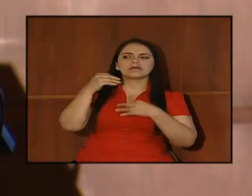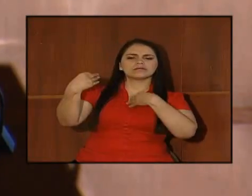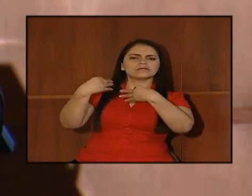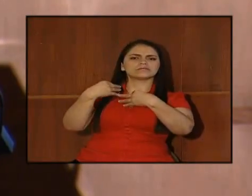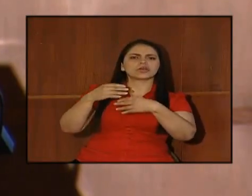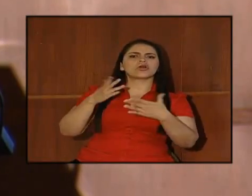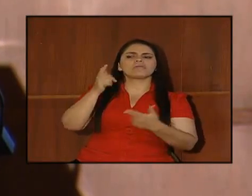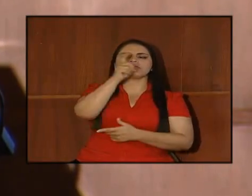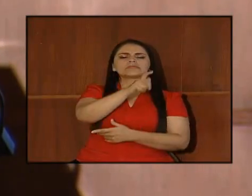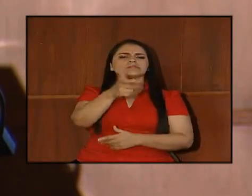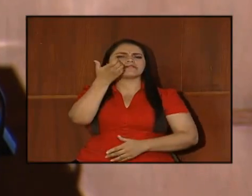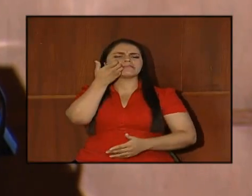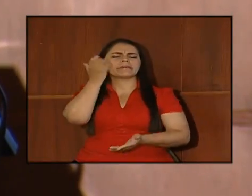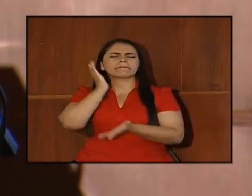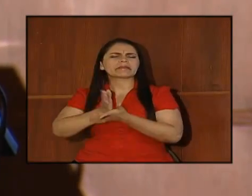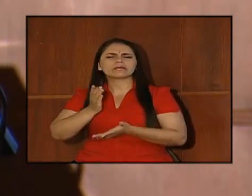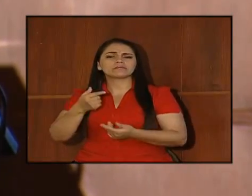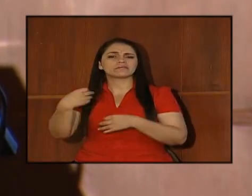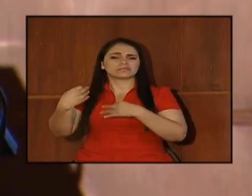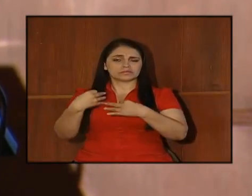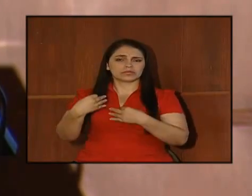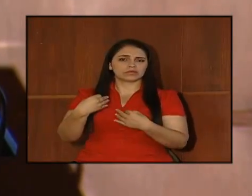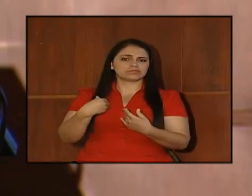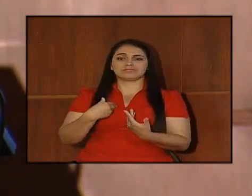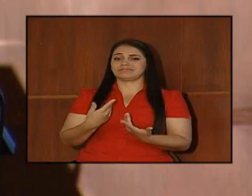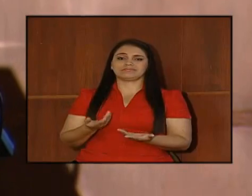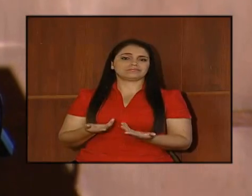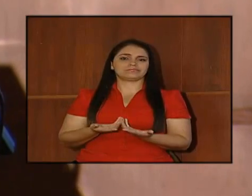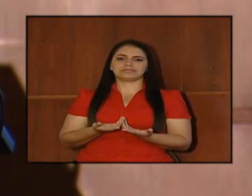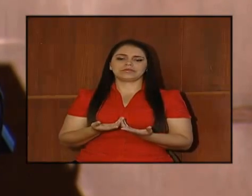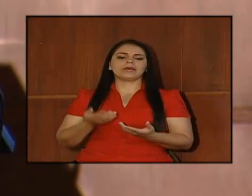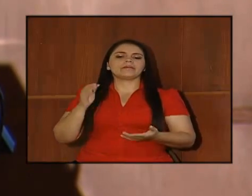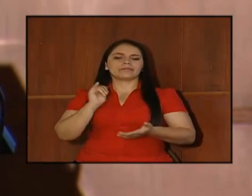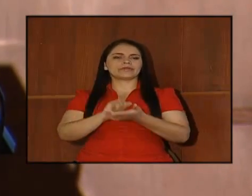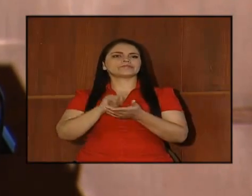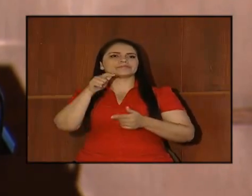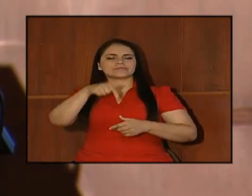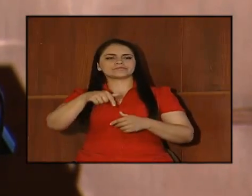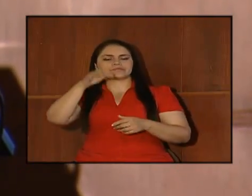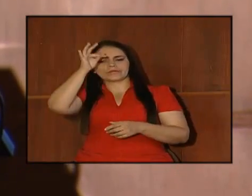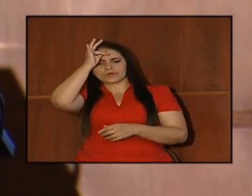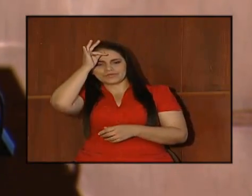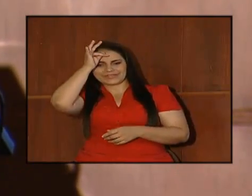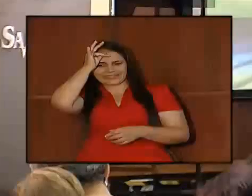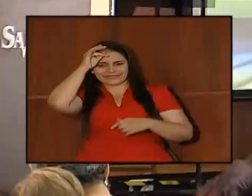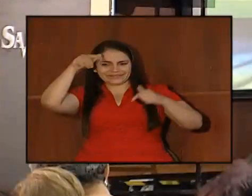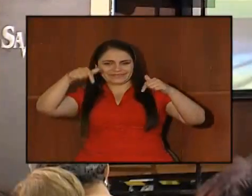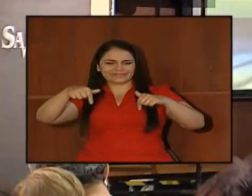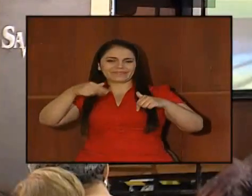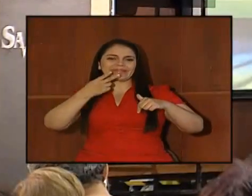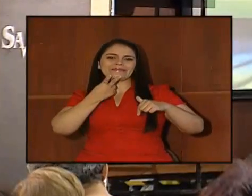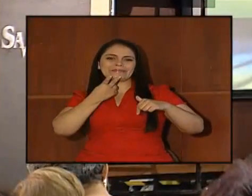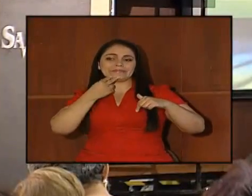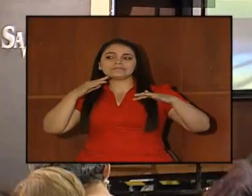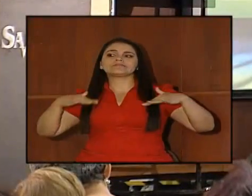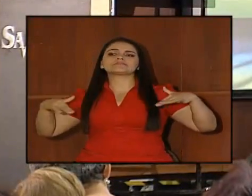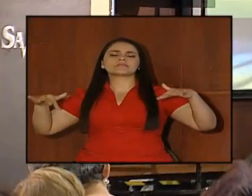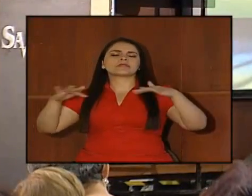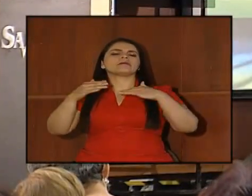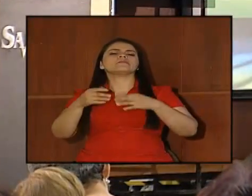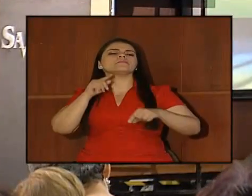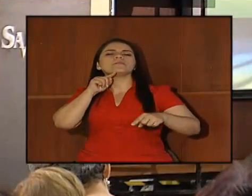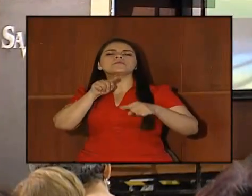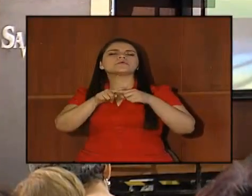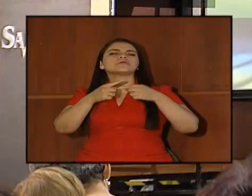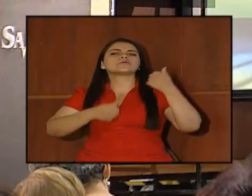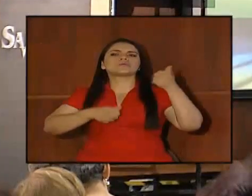para cuando un familiar se va a enfermar. La idea del Hospital Universitario de San Vicente Fundación en este caso es que todos ustedes